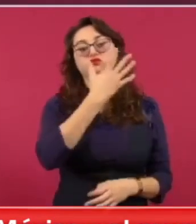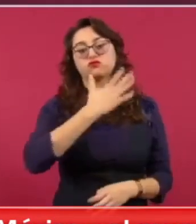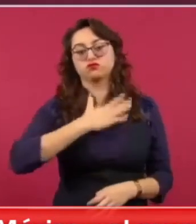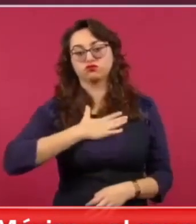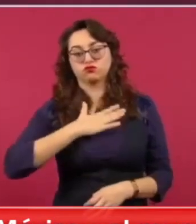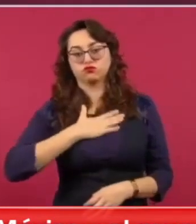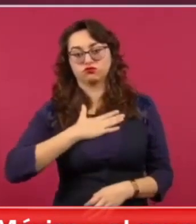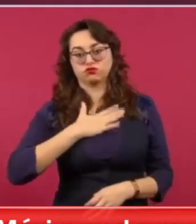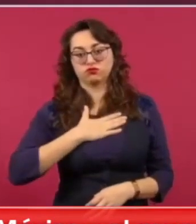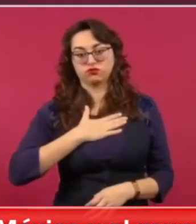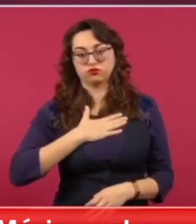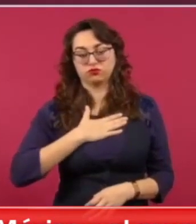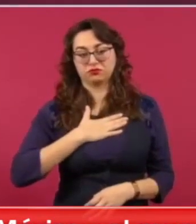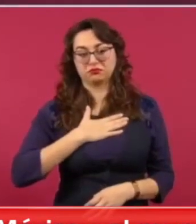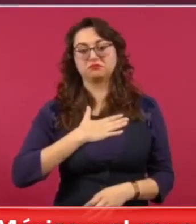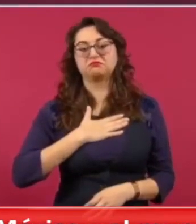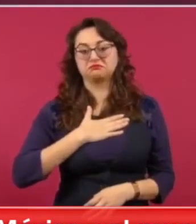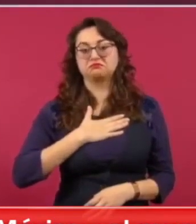de que van a devolver